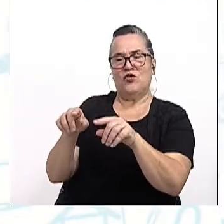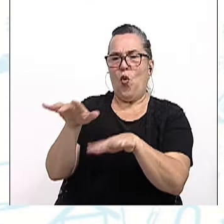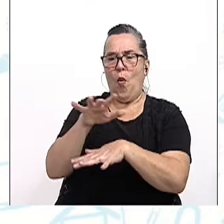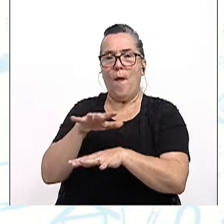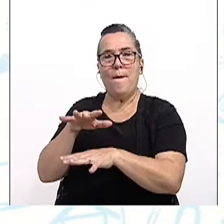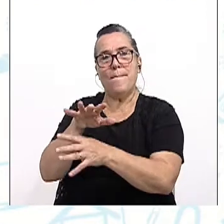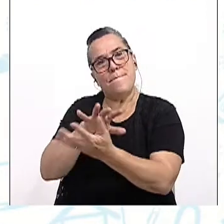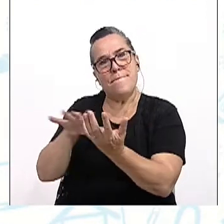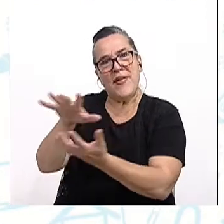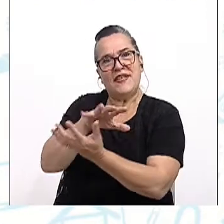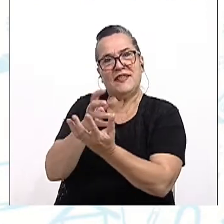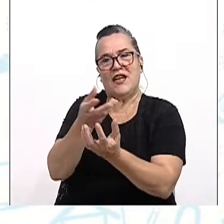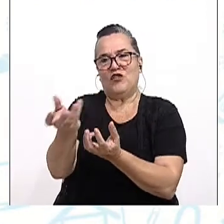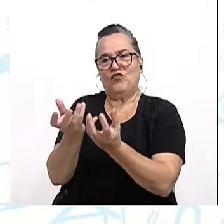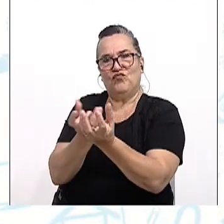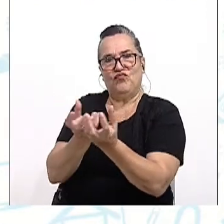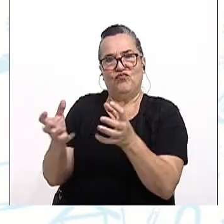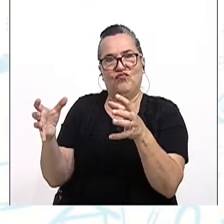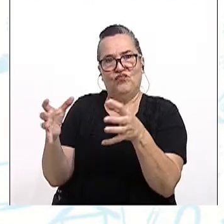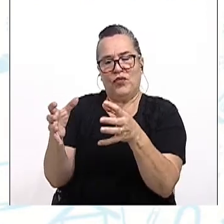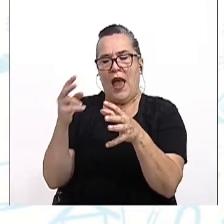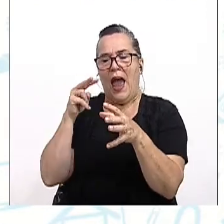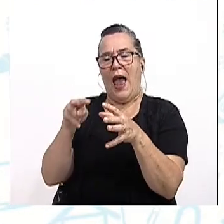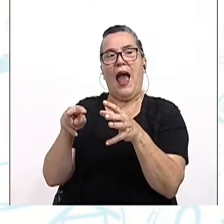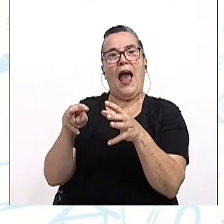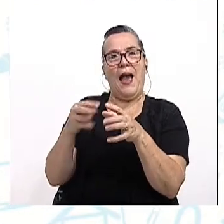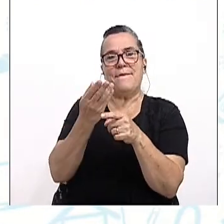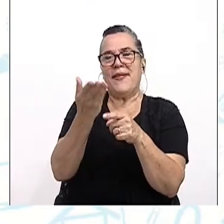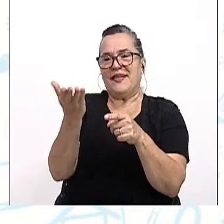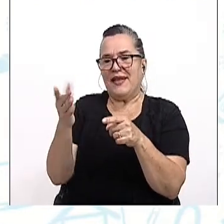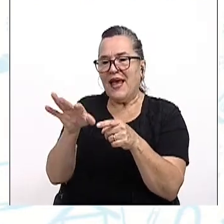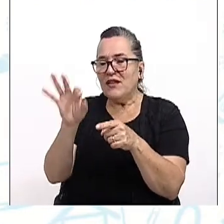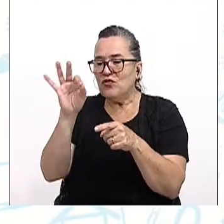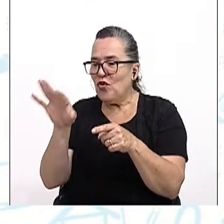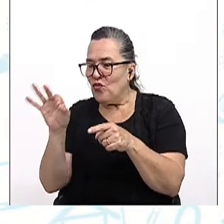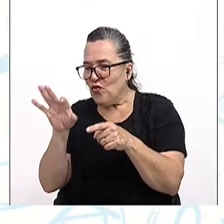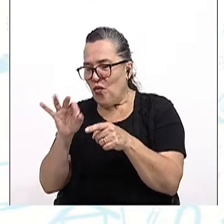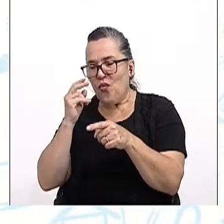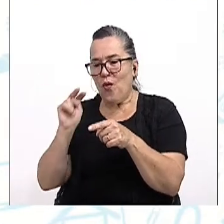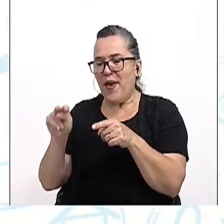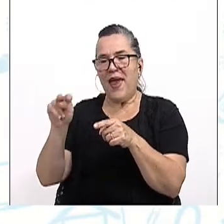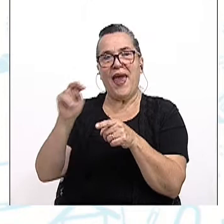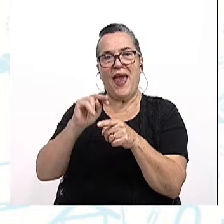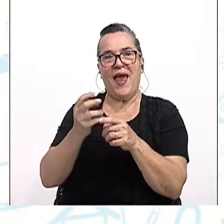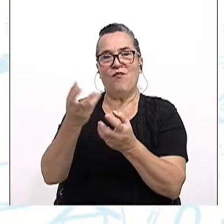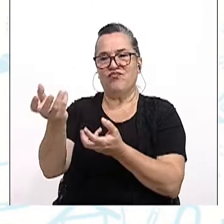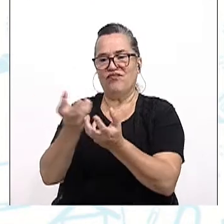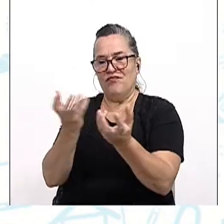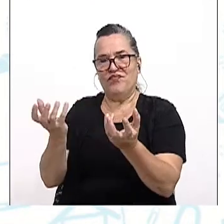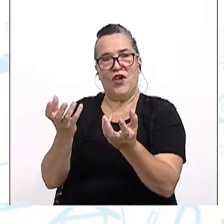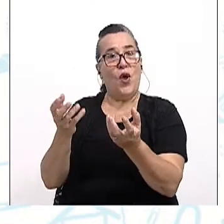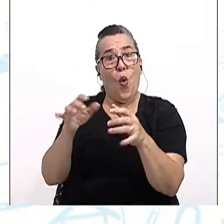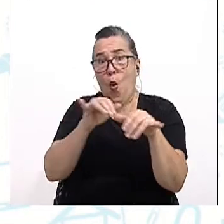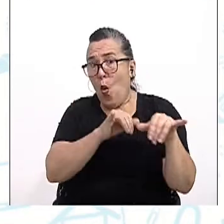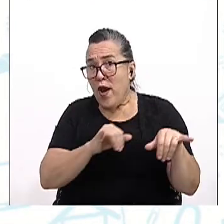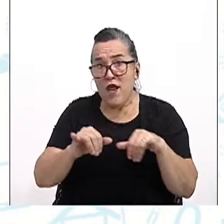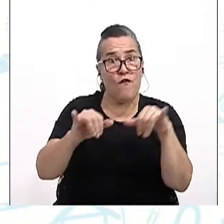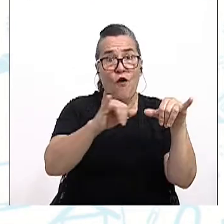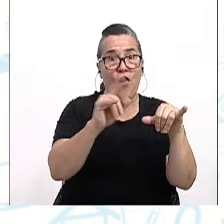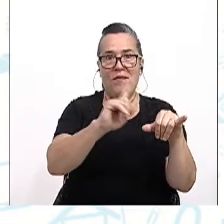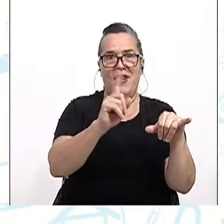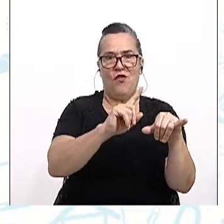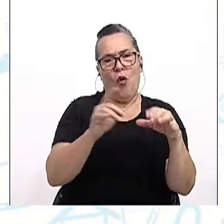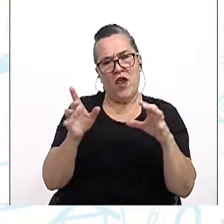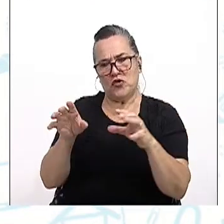se pueden distinguir los materiales que la conforman. No es uniforme. Su